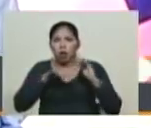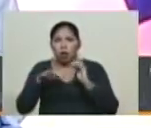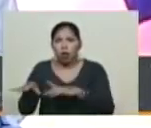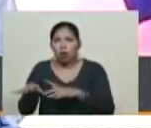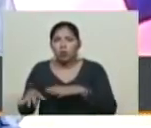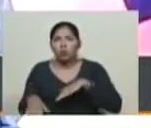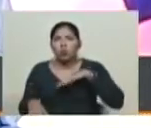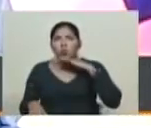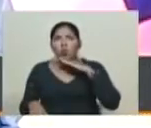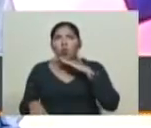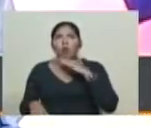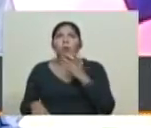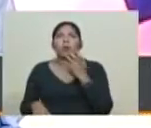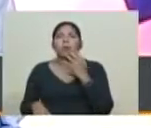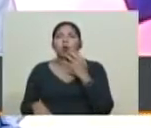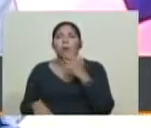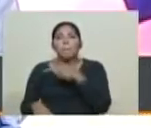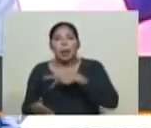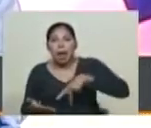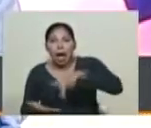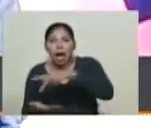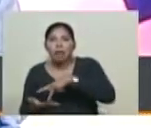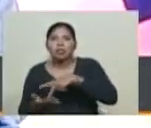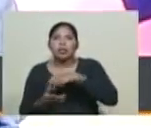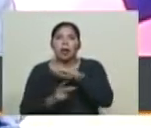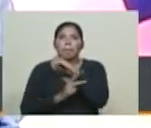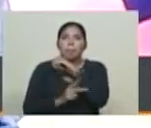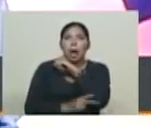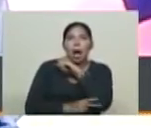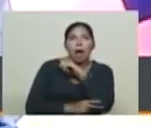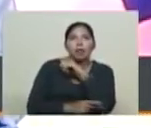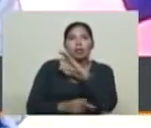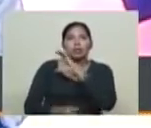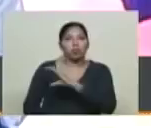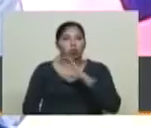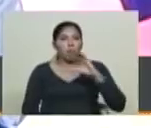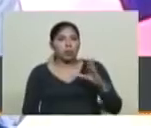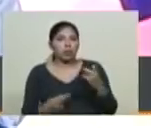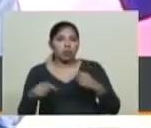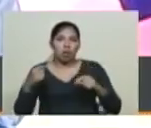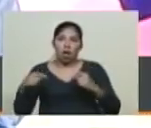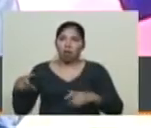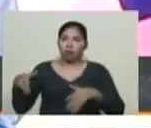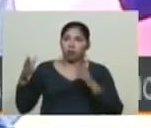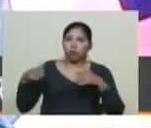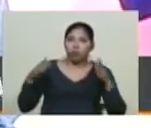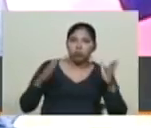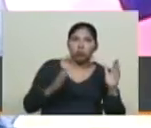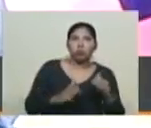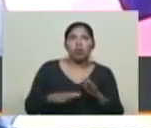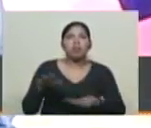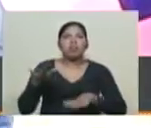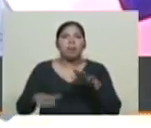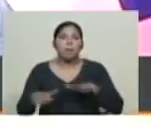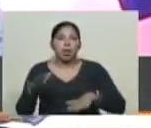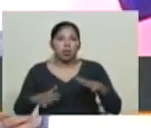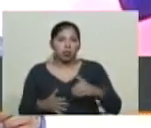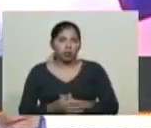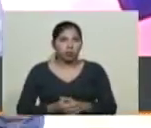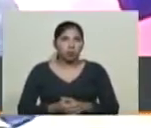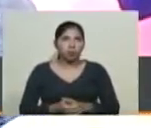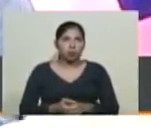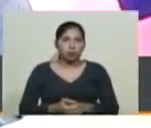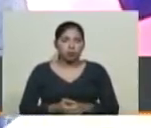personas, llámese plaza, parques, centros comerciales, iremos habilitando. Correcto. Según la dinámica nos vaya indicando. Aquí estoy viendo,